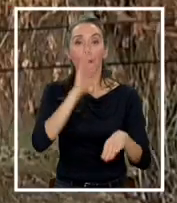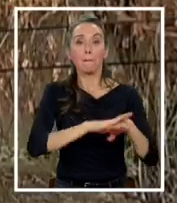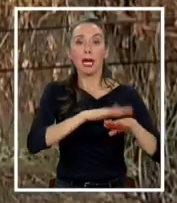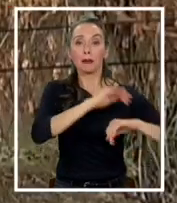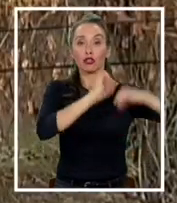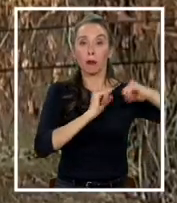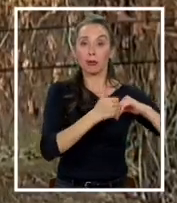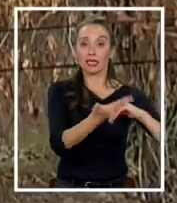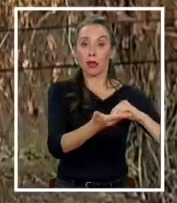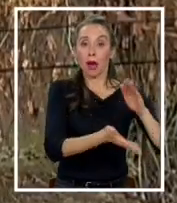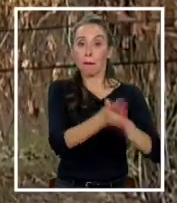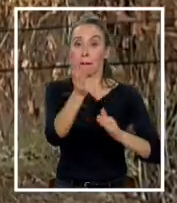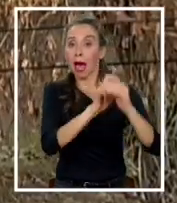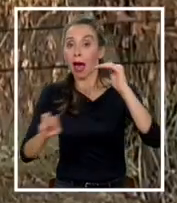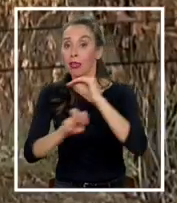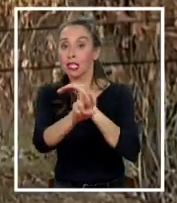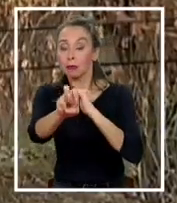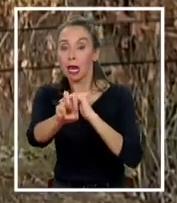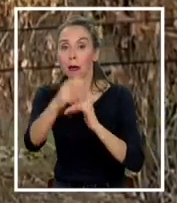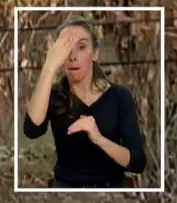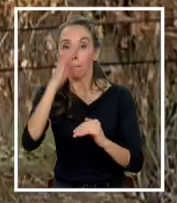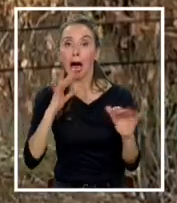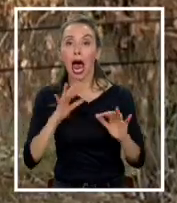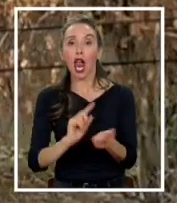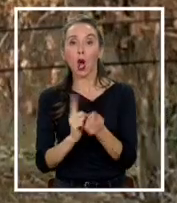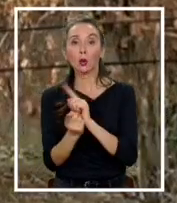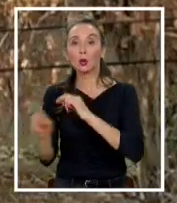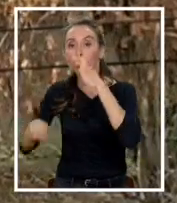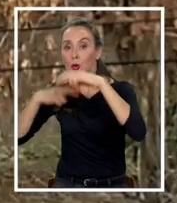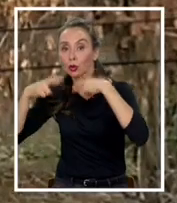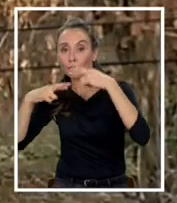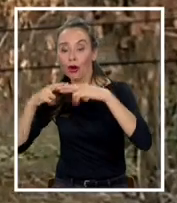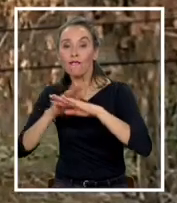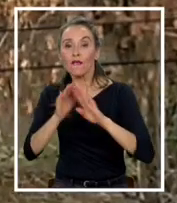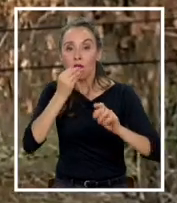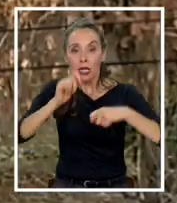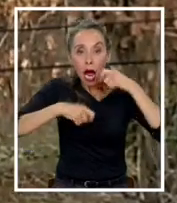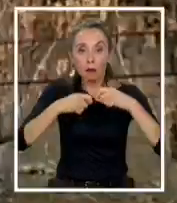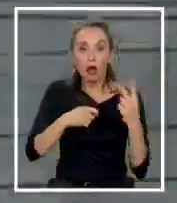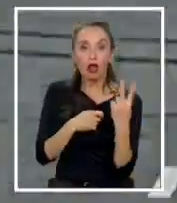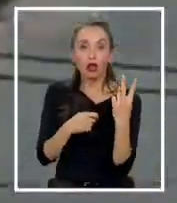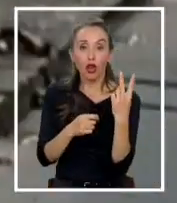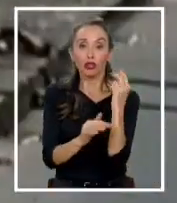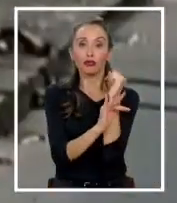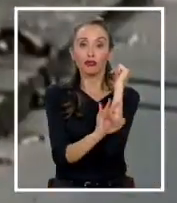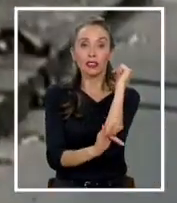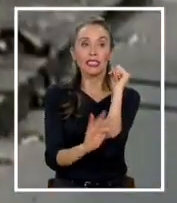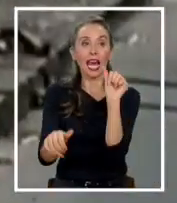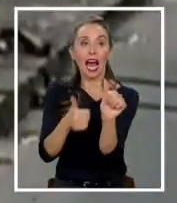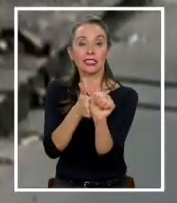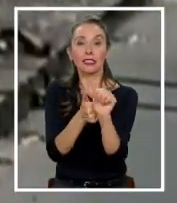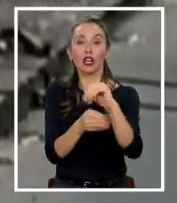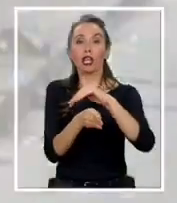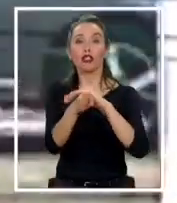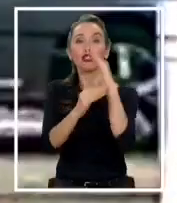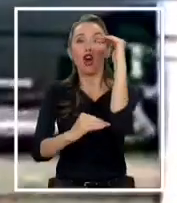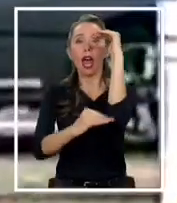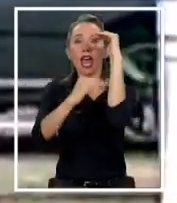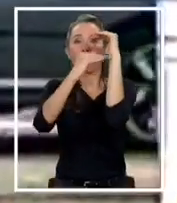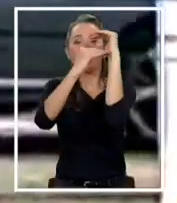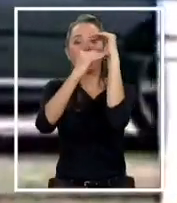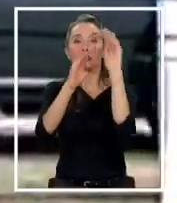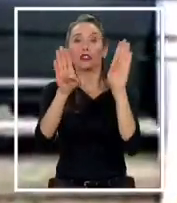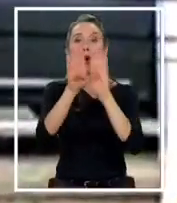colectivo de desplazamiento. Además, se acreditó que al término del almuerzo ambos ingresaron al edificio de la Fiscalía Sur